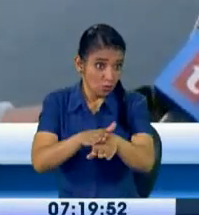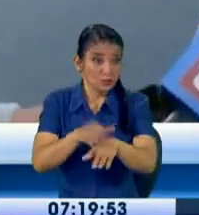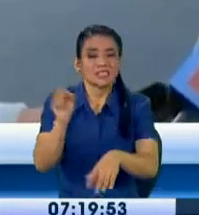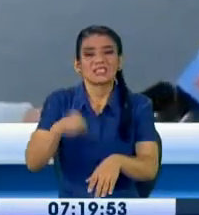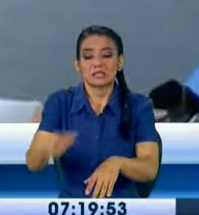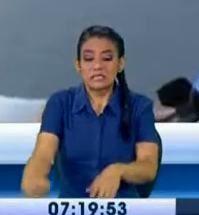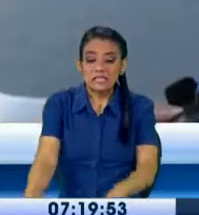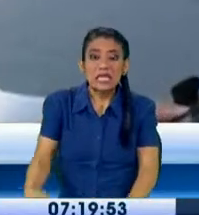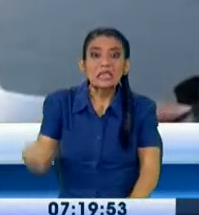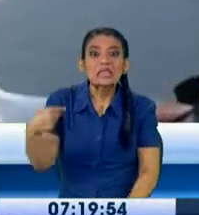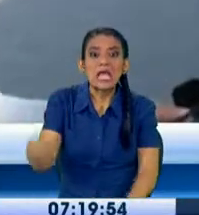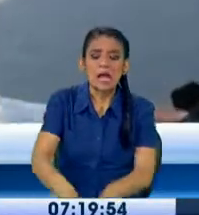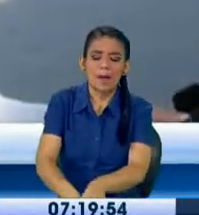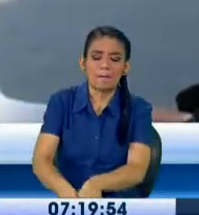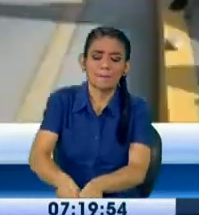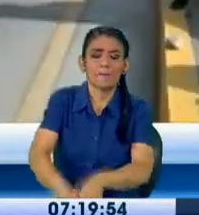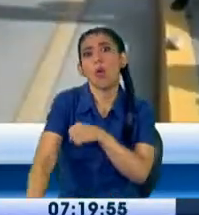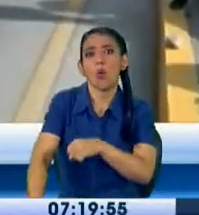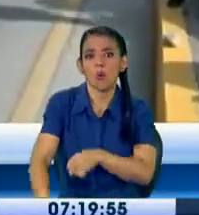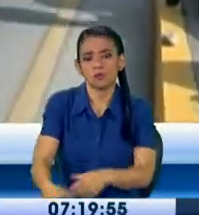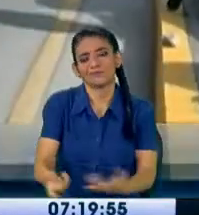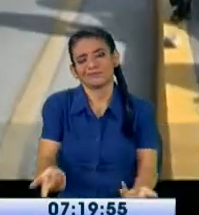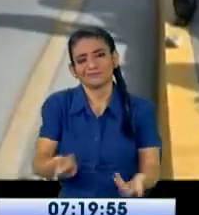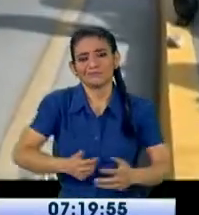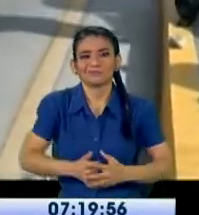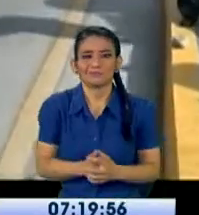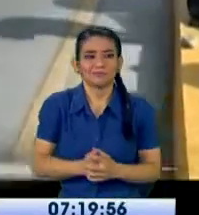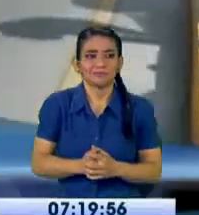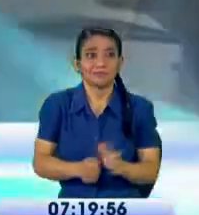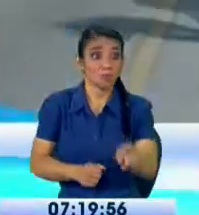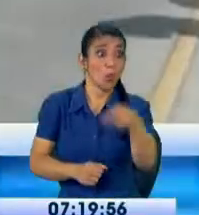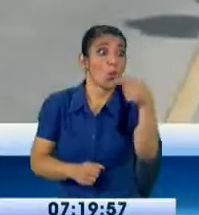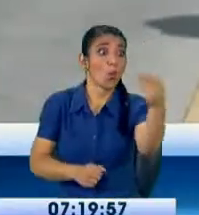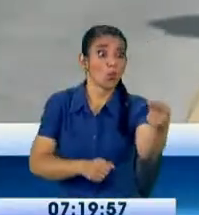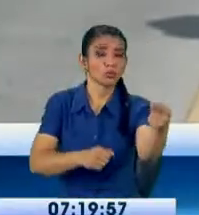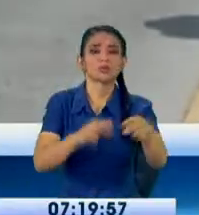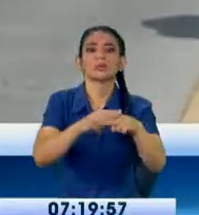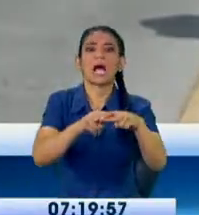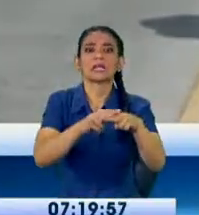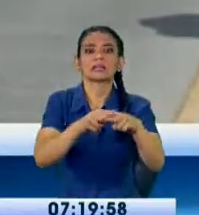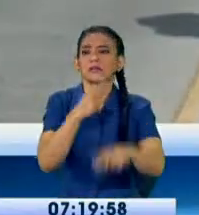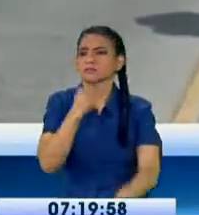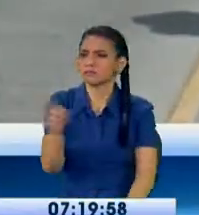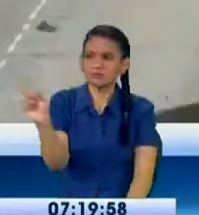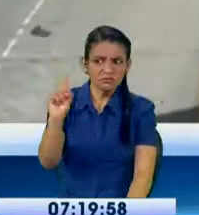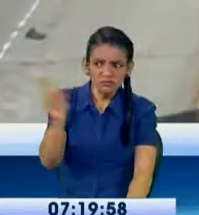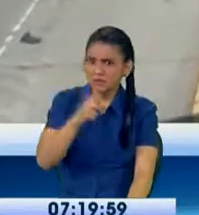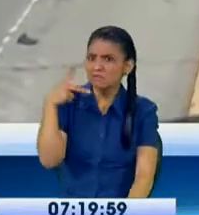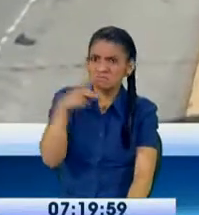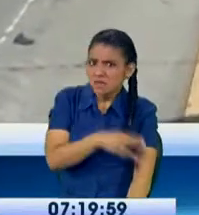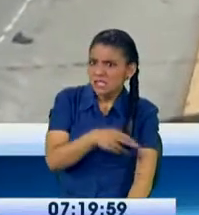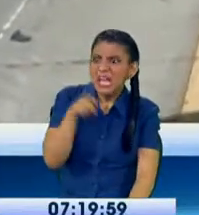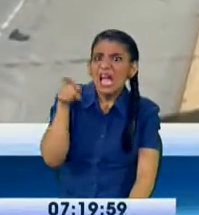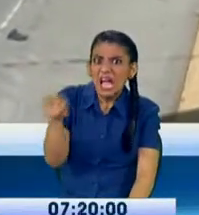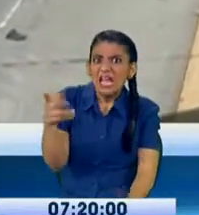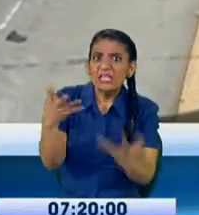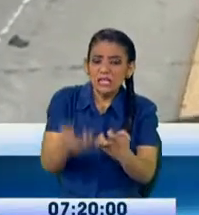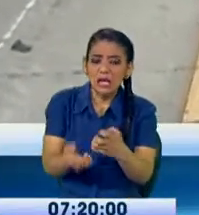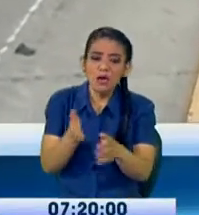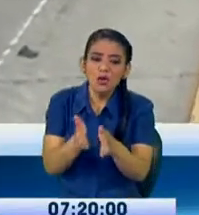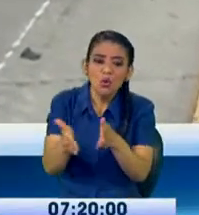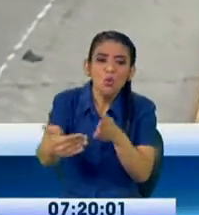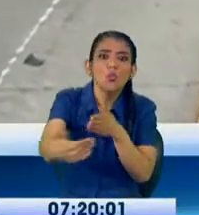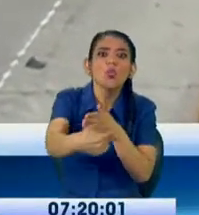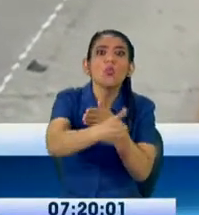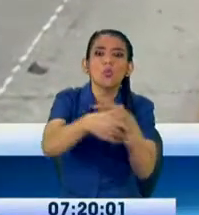se reventó la llanta, no era porque estaba virando el muro. Mientras que el otro implicado argumentaba lo contrario. Dijo que intentó virar